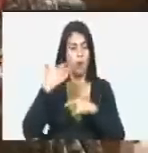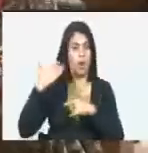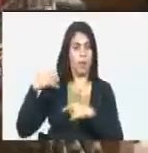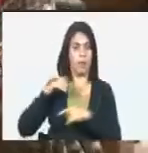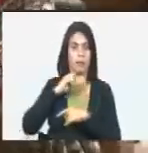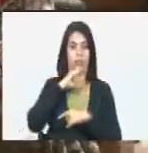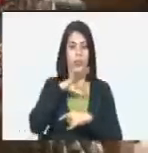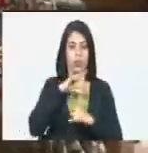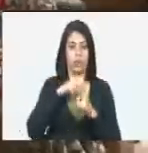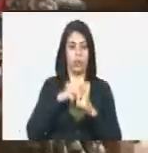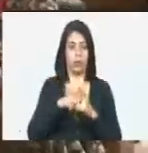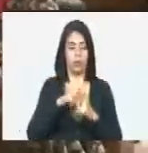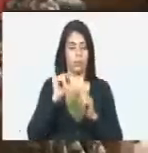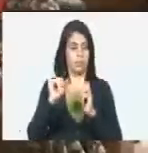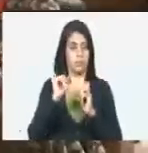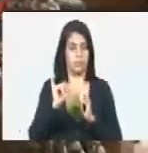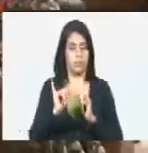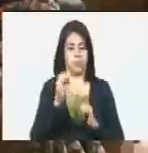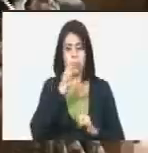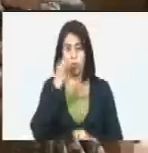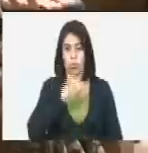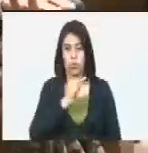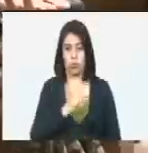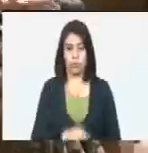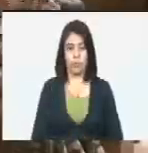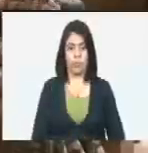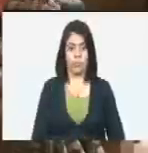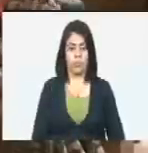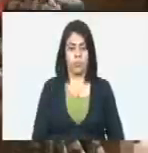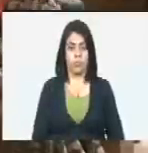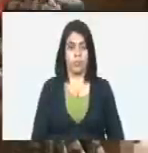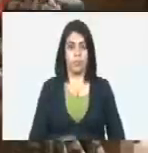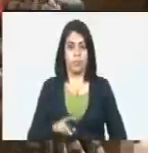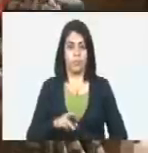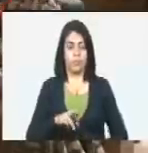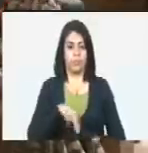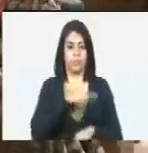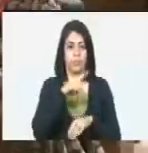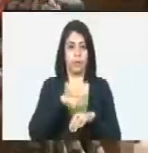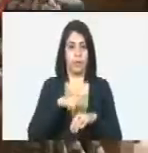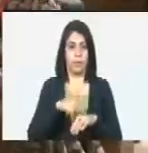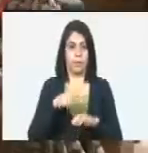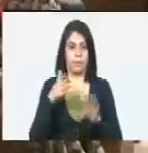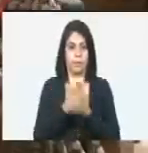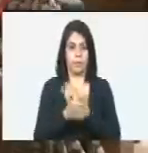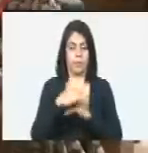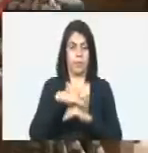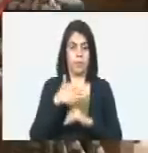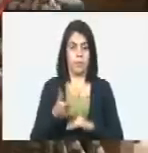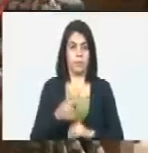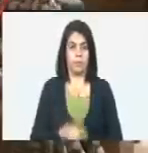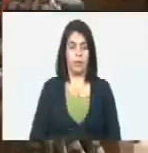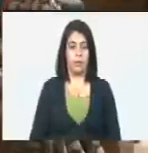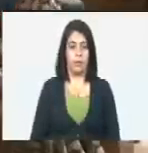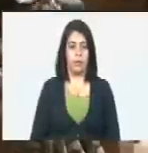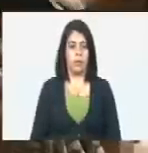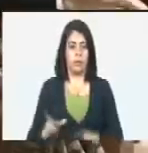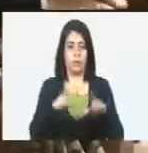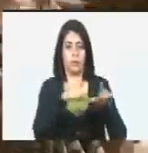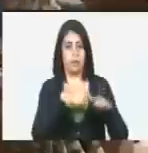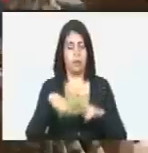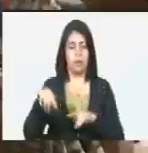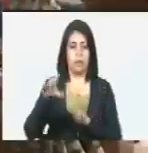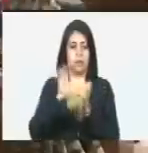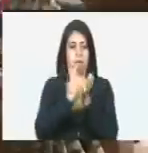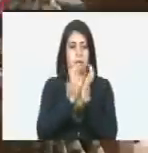el propio origen de la nacionalidad, en lo que tiene que ver con nuestros espacios geográficos, está